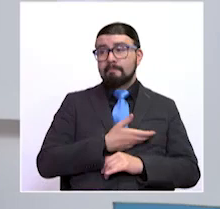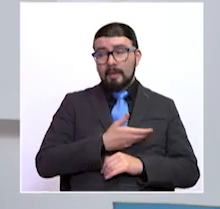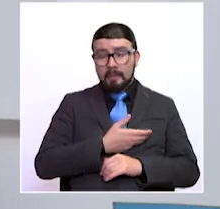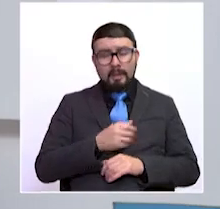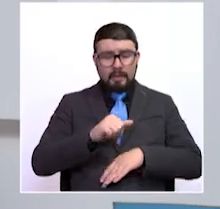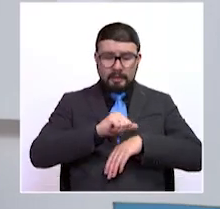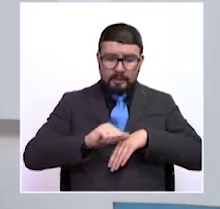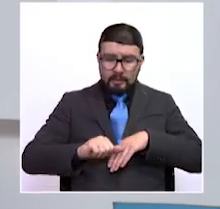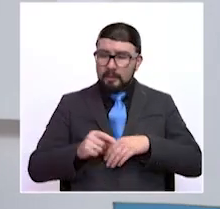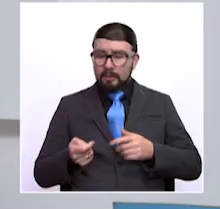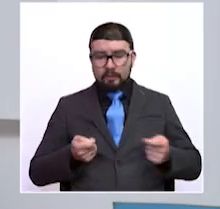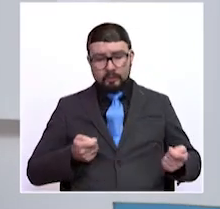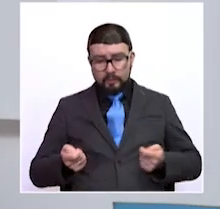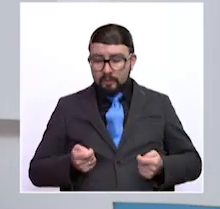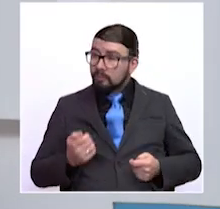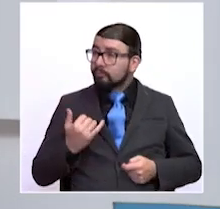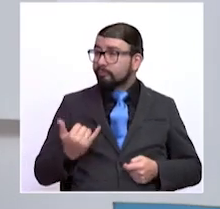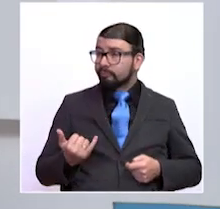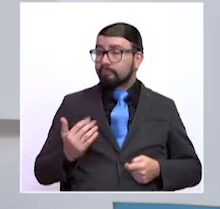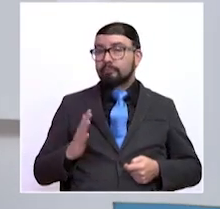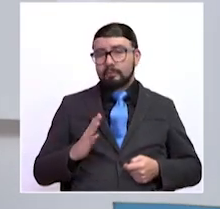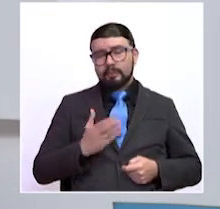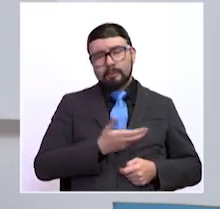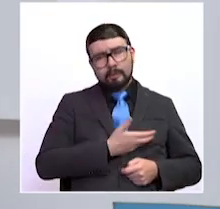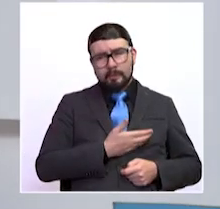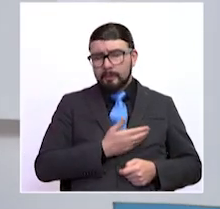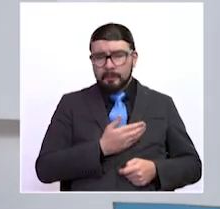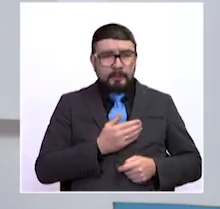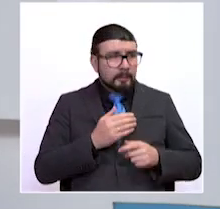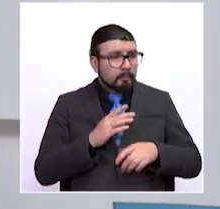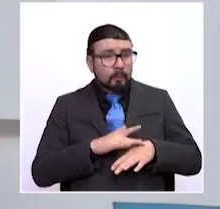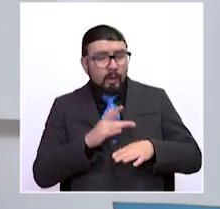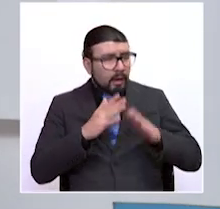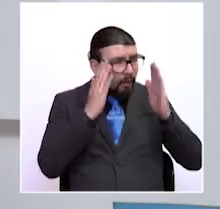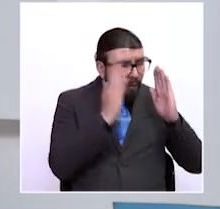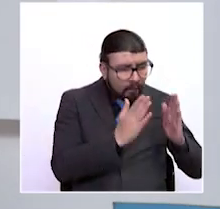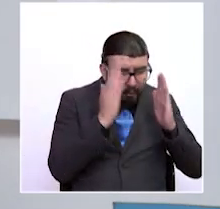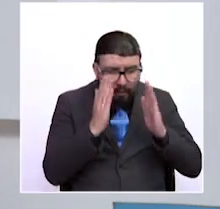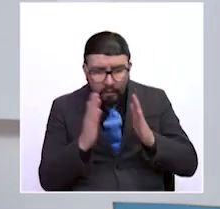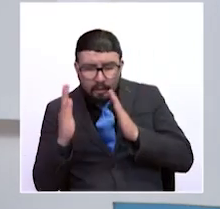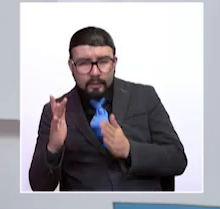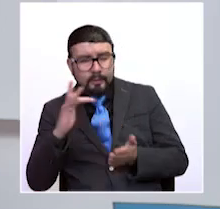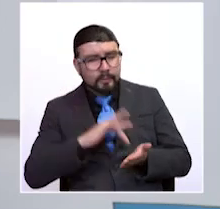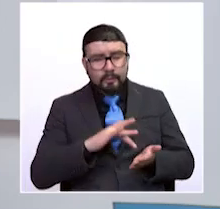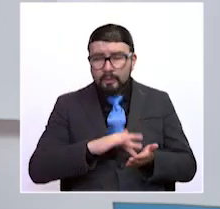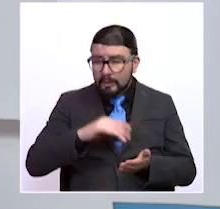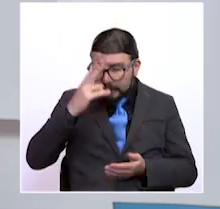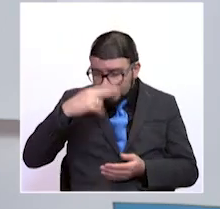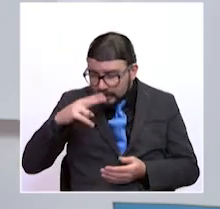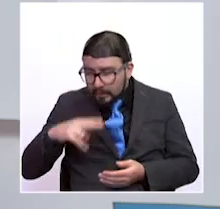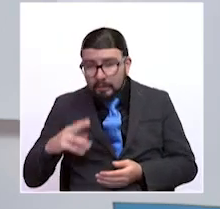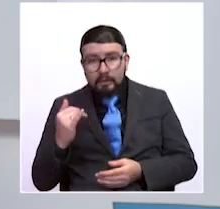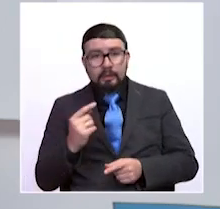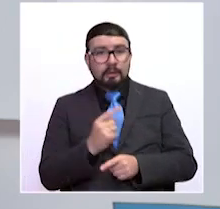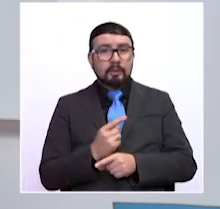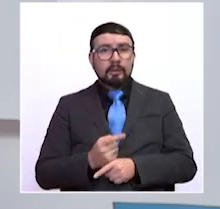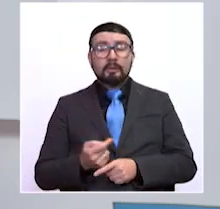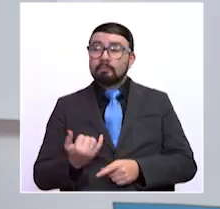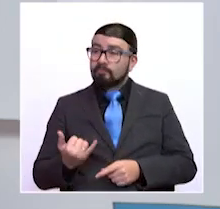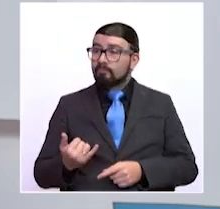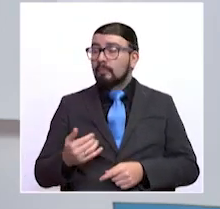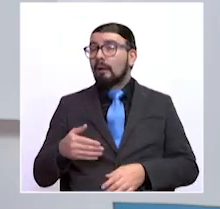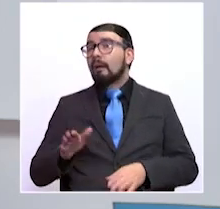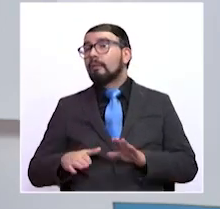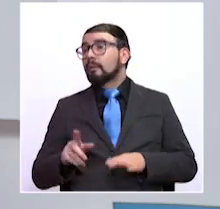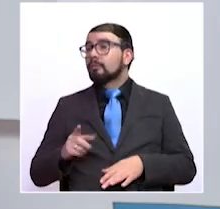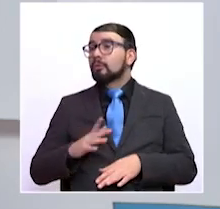ese sentimiento y dolor de mujer, de tener que atender y atender hijos quemados, que en muchas ocasiones le ha tocado atenderlos con